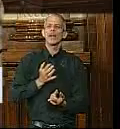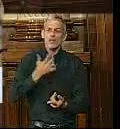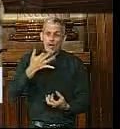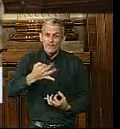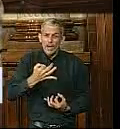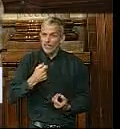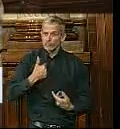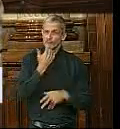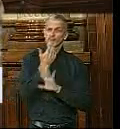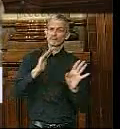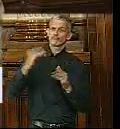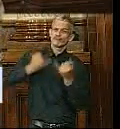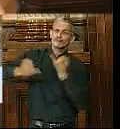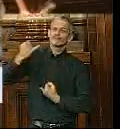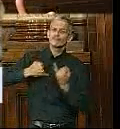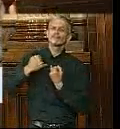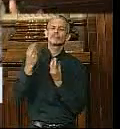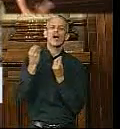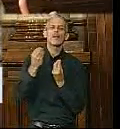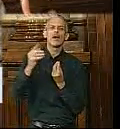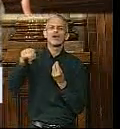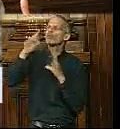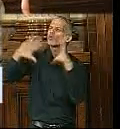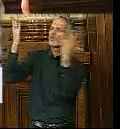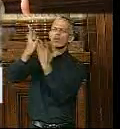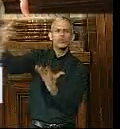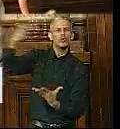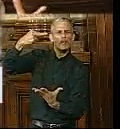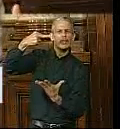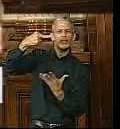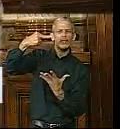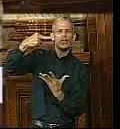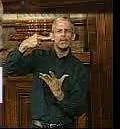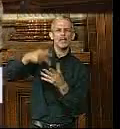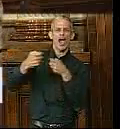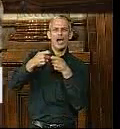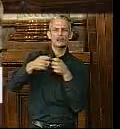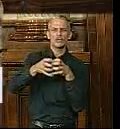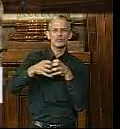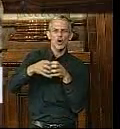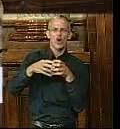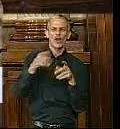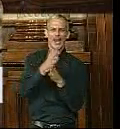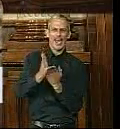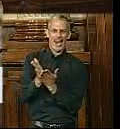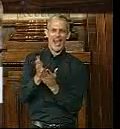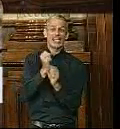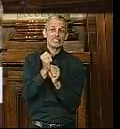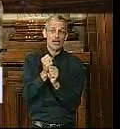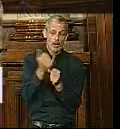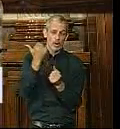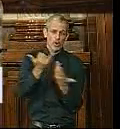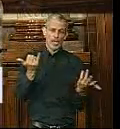saberlo, porque habla mucho del resto, ¿no? Del mundo que mira a los trabajos como los de ustedes, a la tarea tan